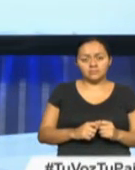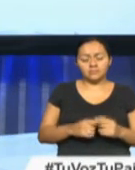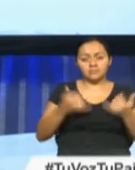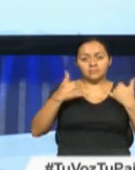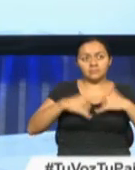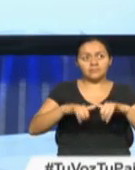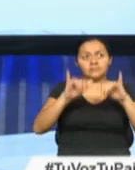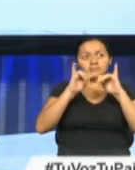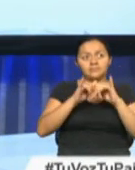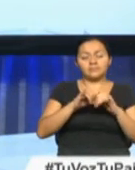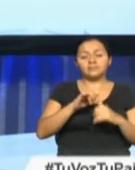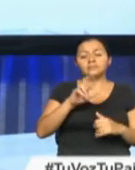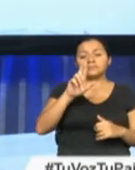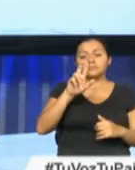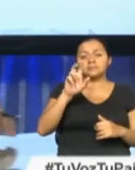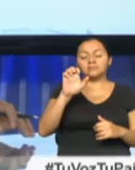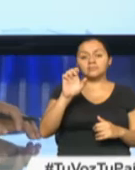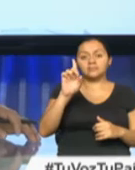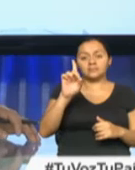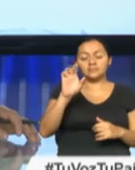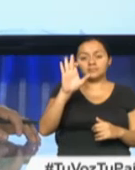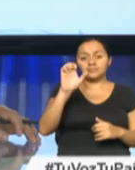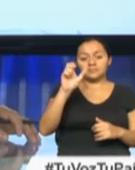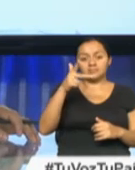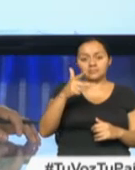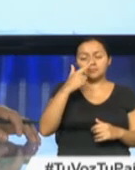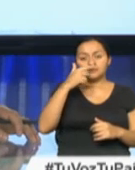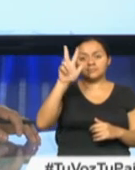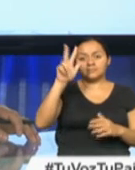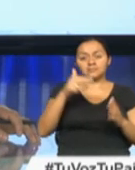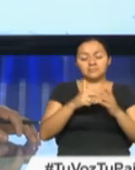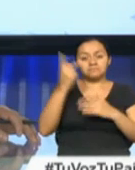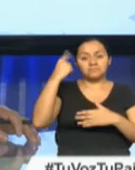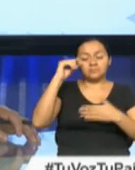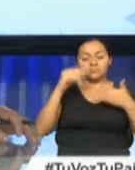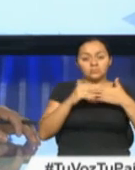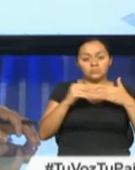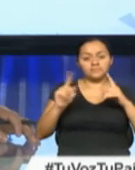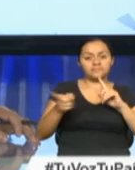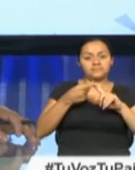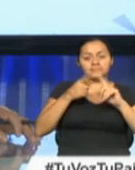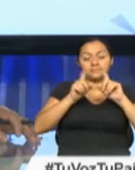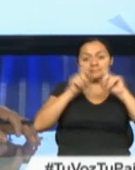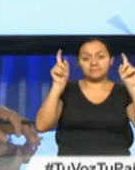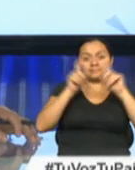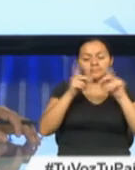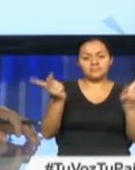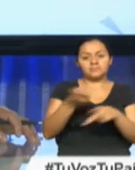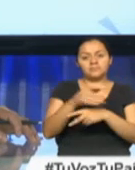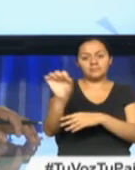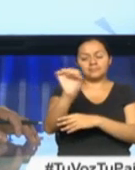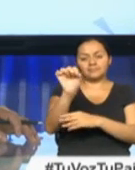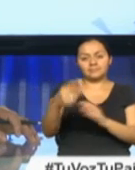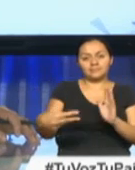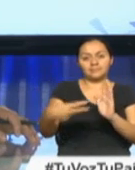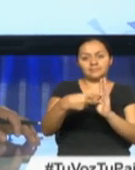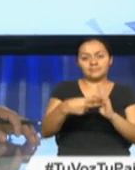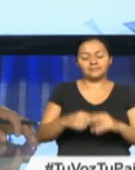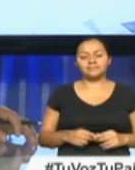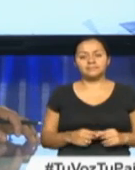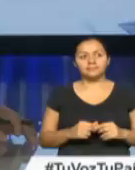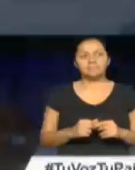Continuamos. Red Tech invertirá 3.000 millones de dólares para la construcción de la primera empresa de producción de autos eléctricos en el país.